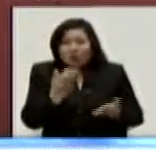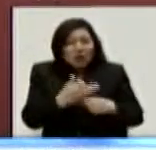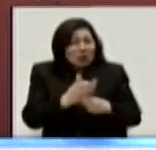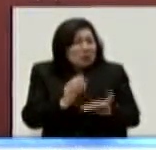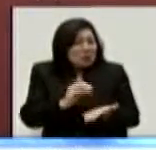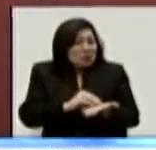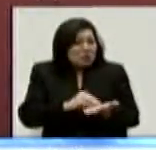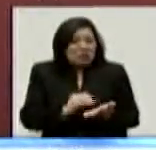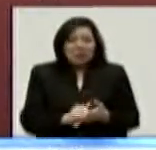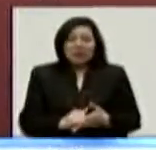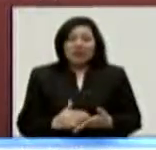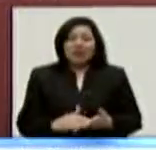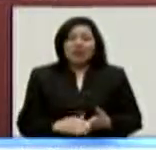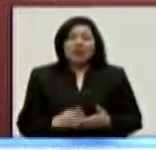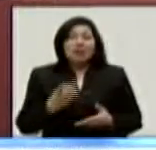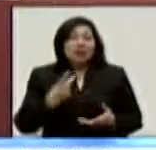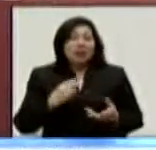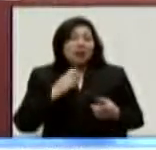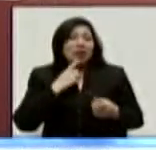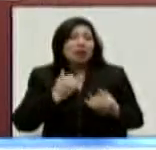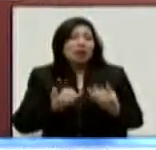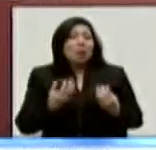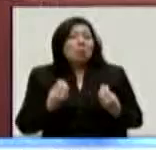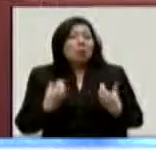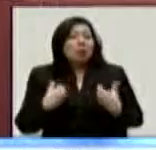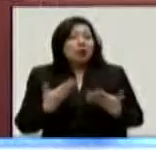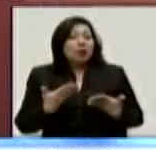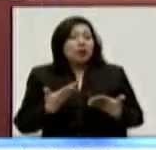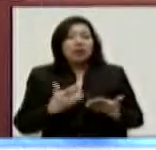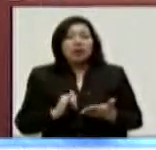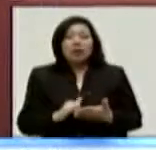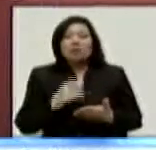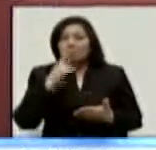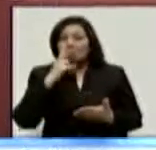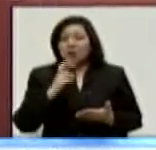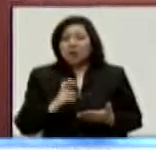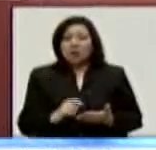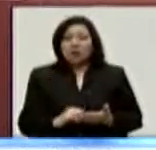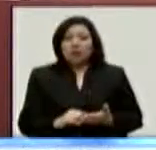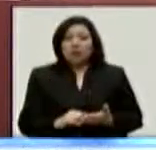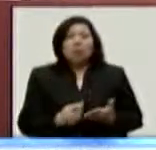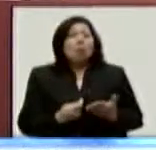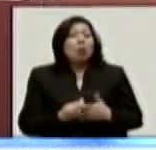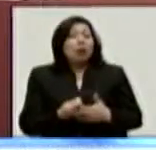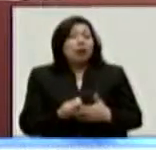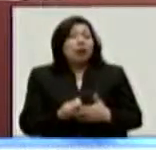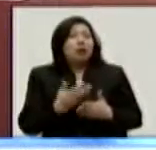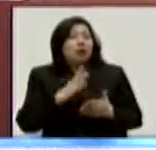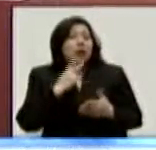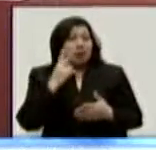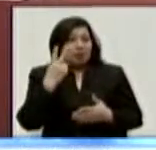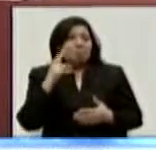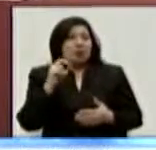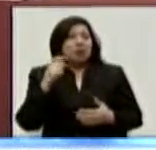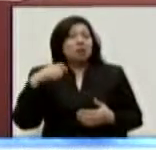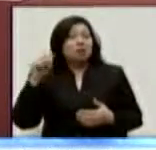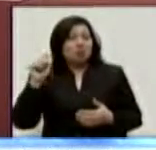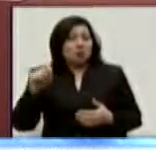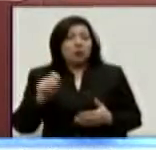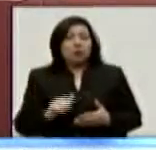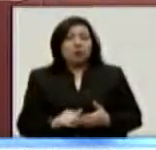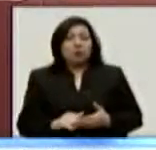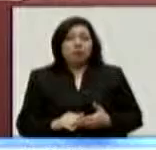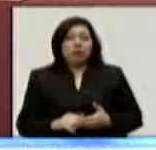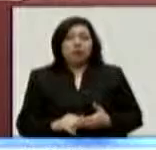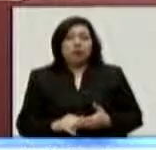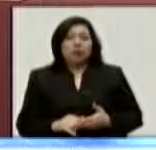Servicios Técnicos. Ninguno de los tres sindicados presentó interés de participar con Petroperú. Del puntaje empresarial sobre 20 puntos, las empresas señaladas, es